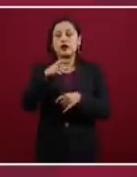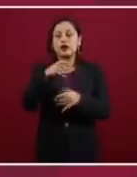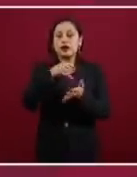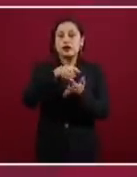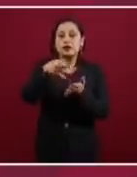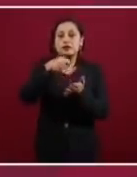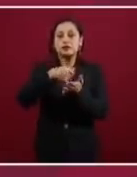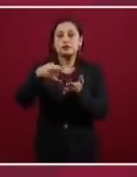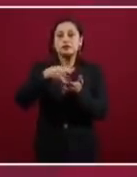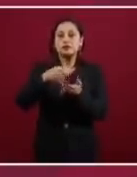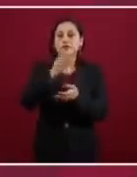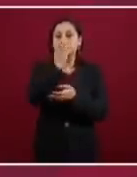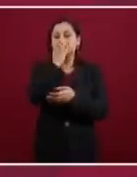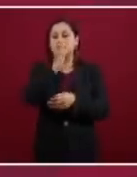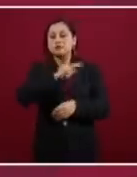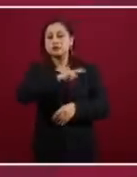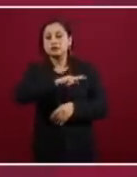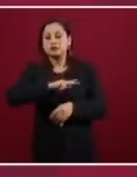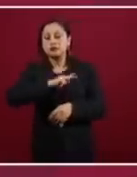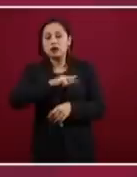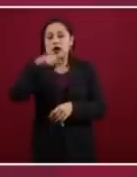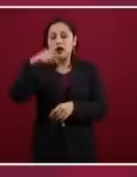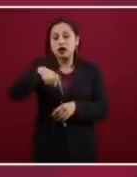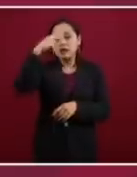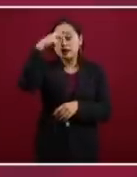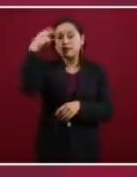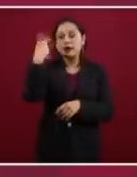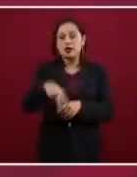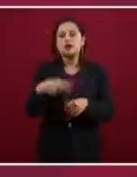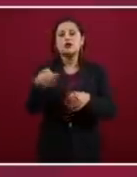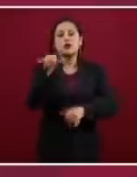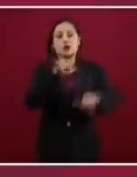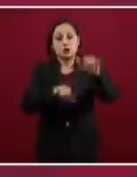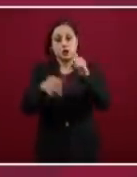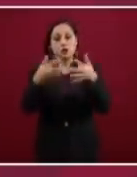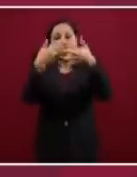para producir en méxico los fertilizantes